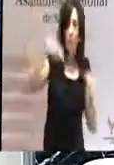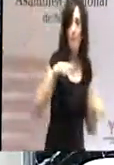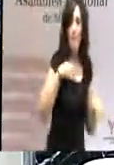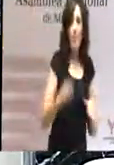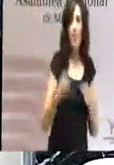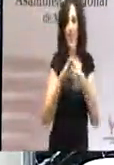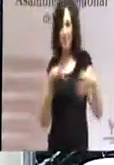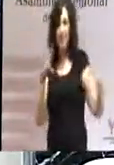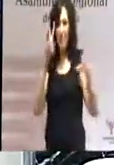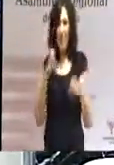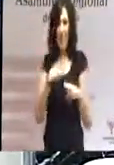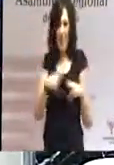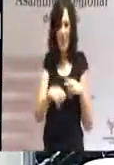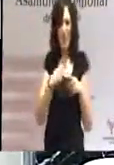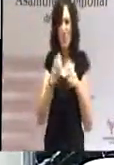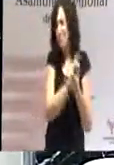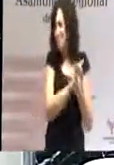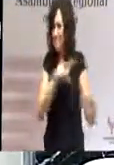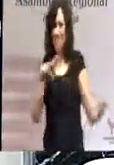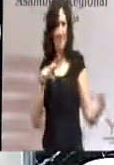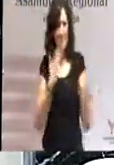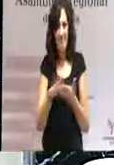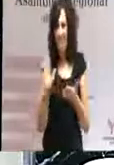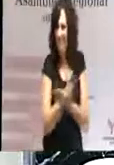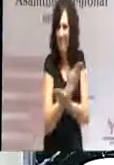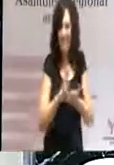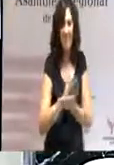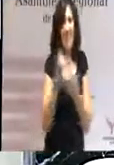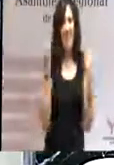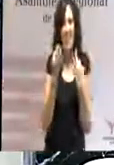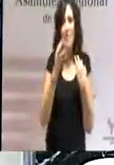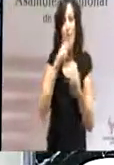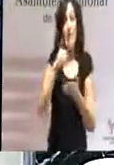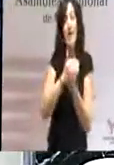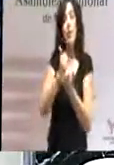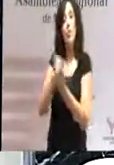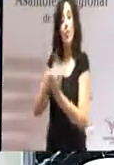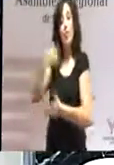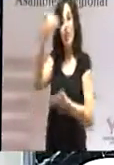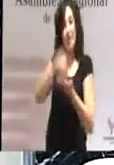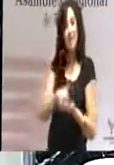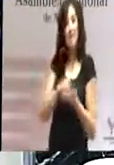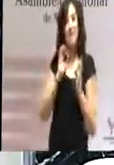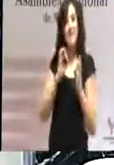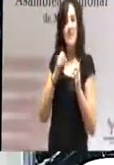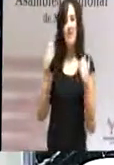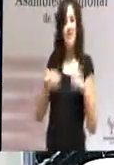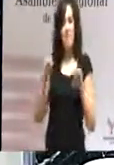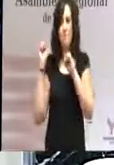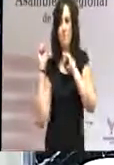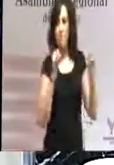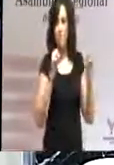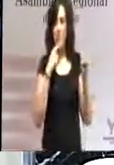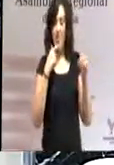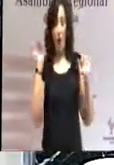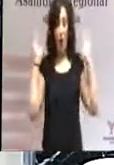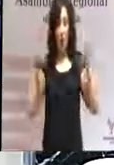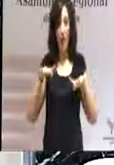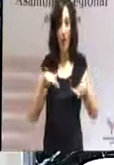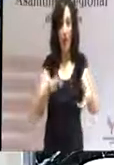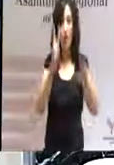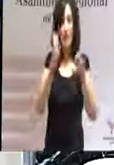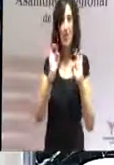criterios políticos, tal y como nos piden los propios agricultores, que de manera vergonzante vetaron la presencia en su concentración en días pasados